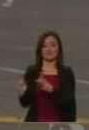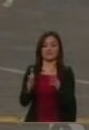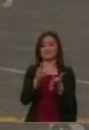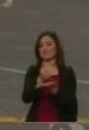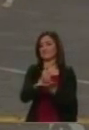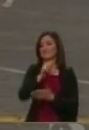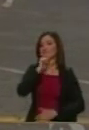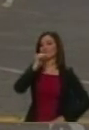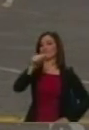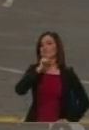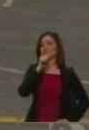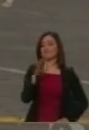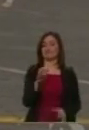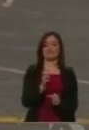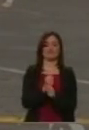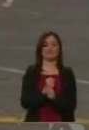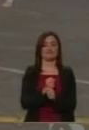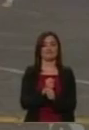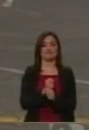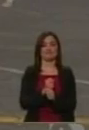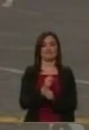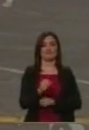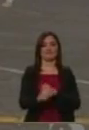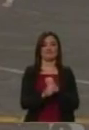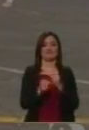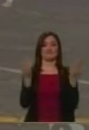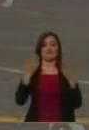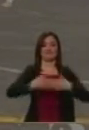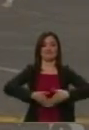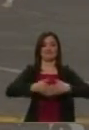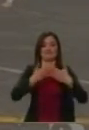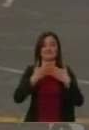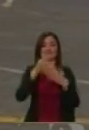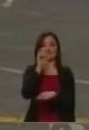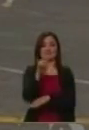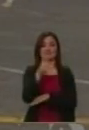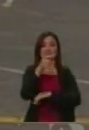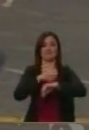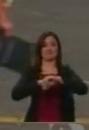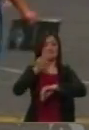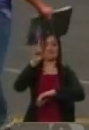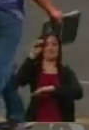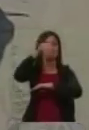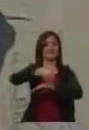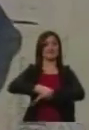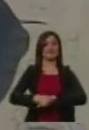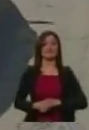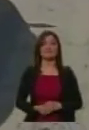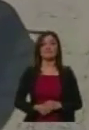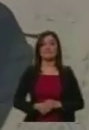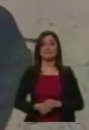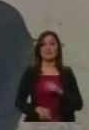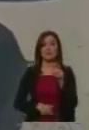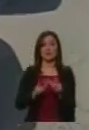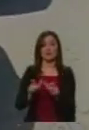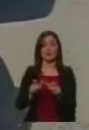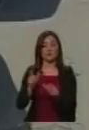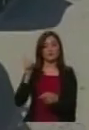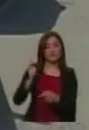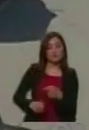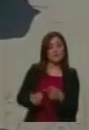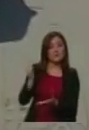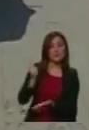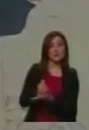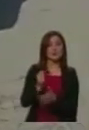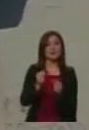trámite y tampoco lo podrán realizar durante este año, ya que el plazo se cierra este jueves a las 2 de la tarde. Para quienes no logren matricular